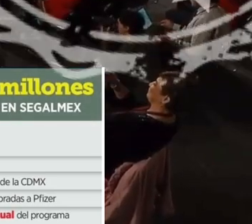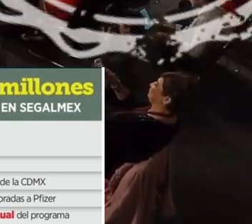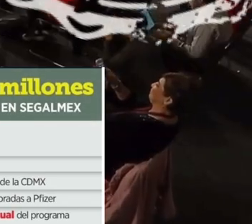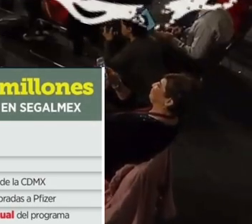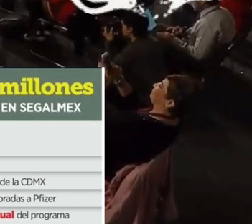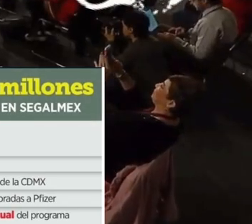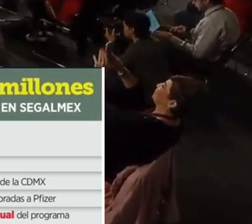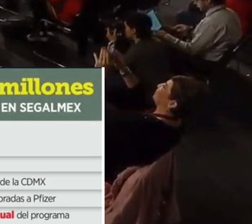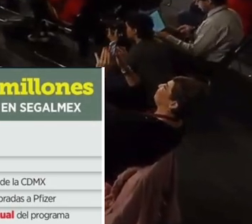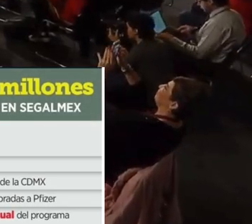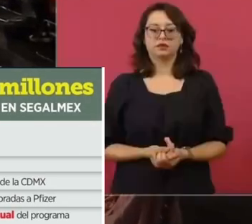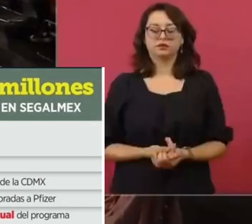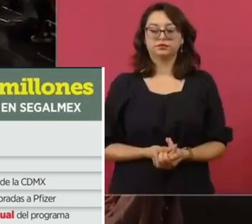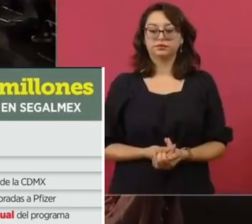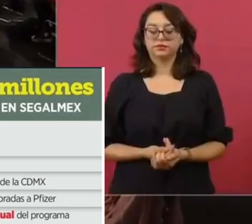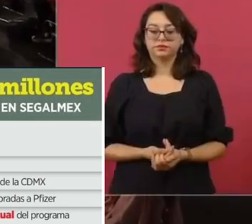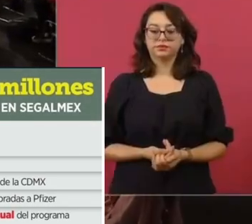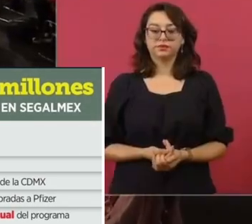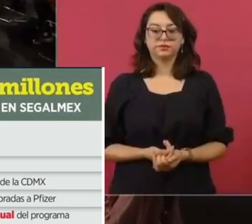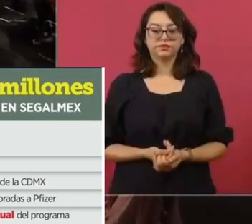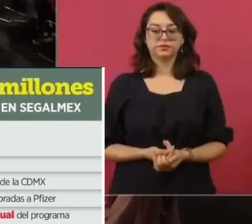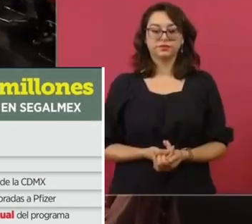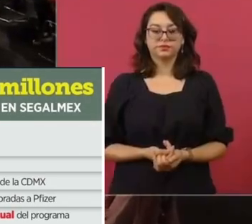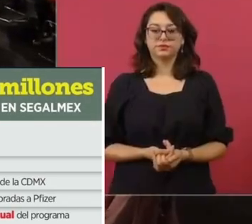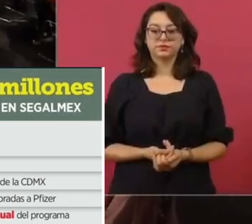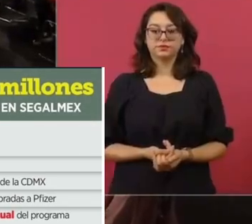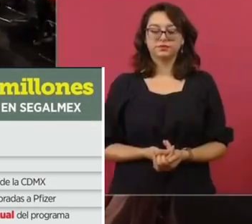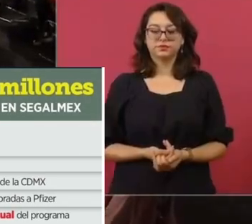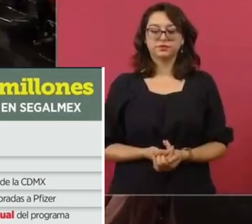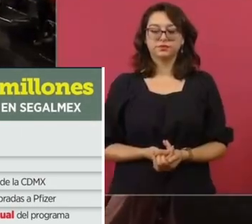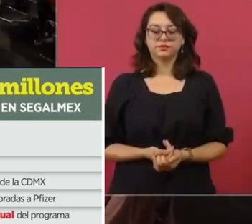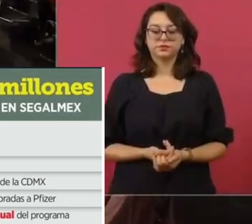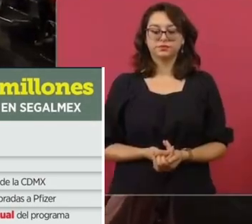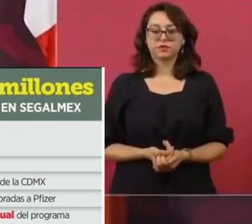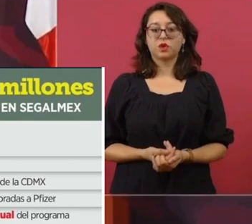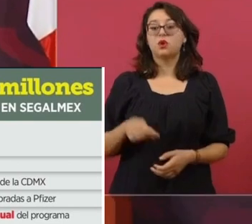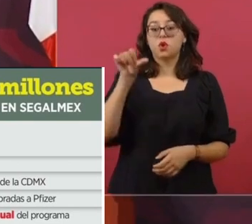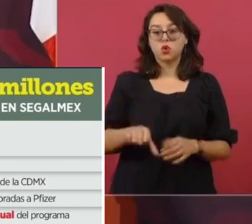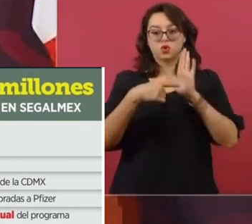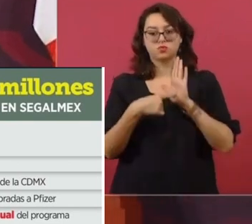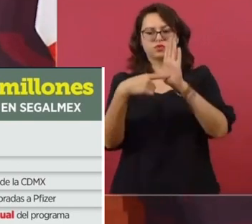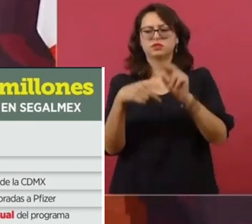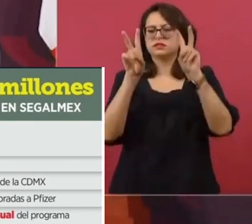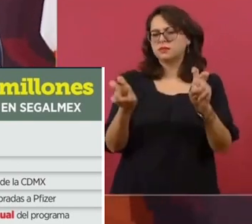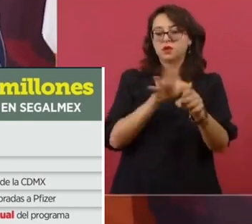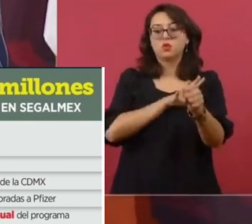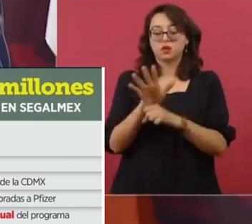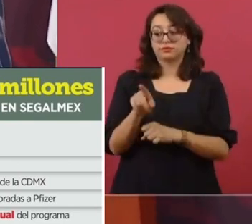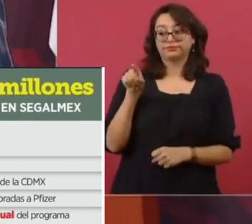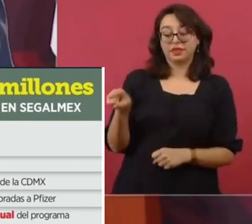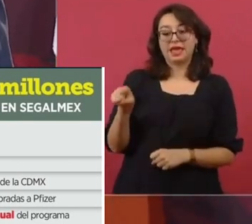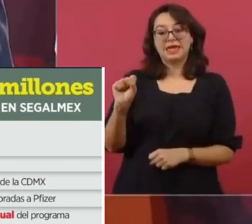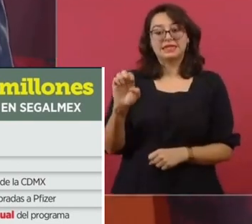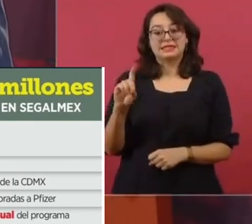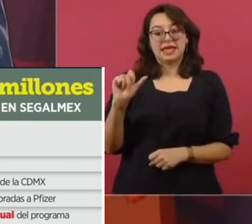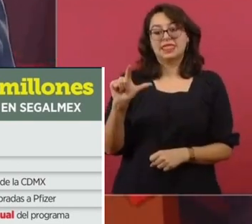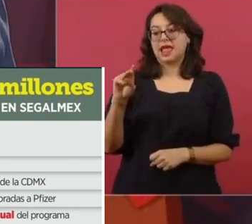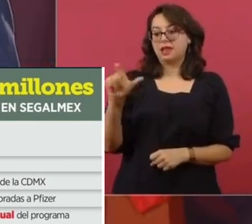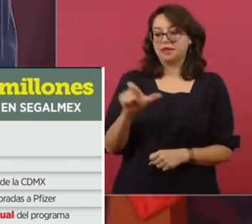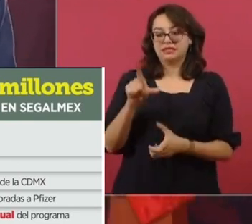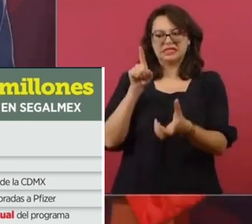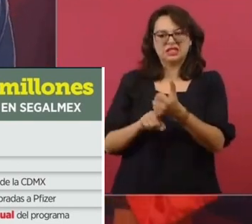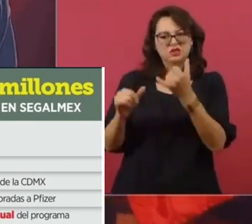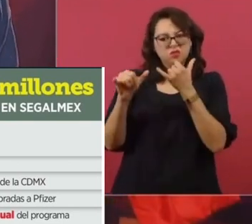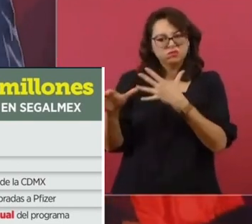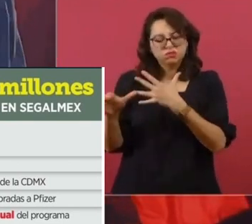vamos a informar hoy sobre el fraude en Segalmex. Es un